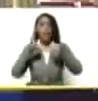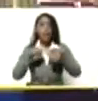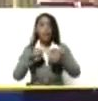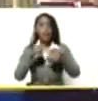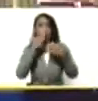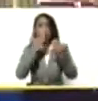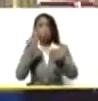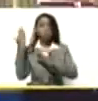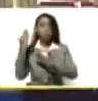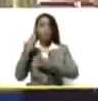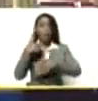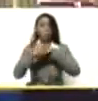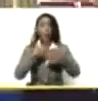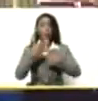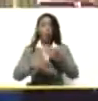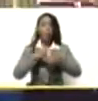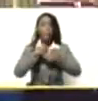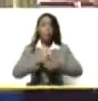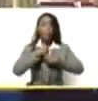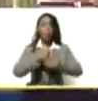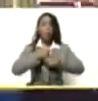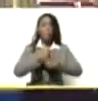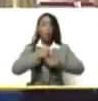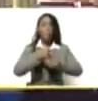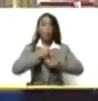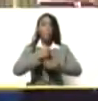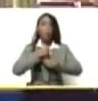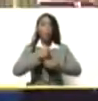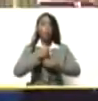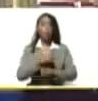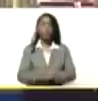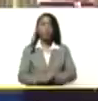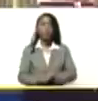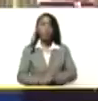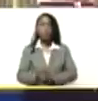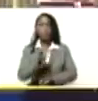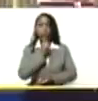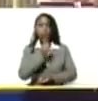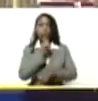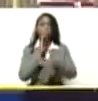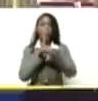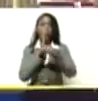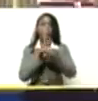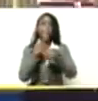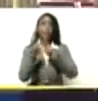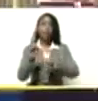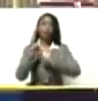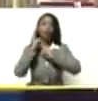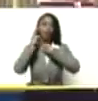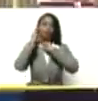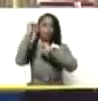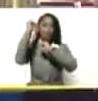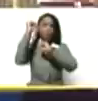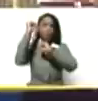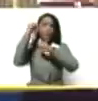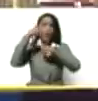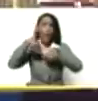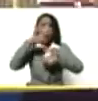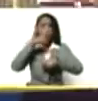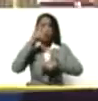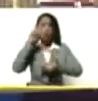cabalgando sin lugar a dudas aquí va cabalgando con dificultades pero victorioso este año